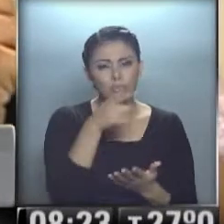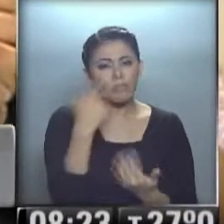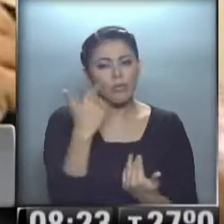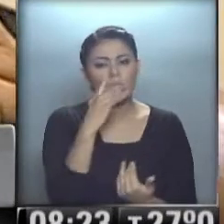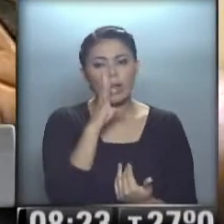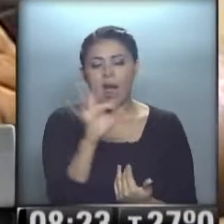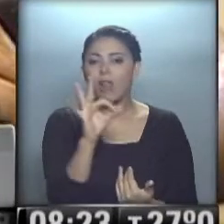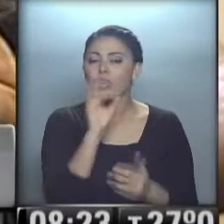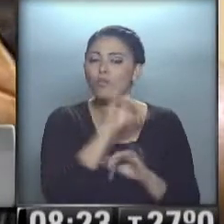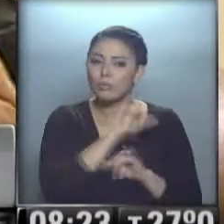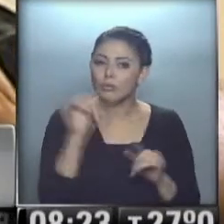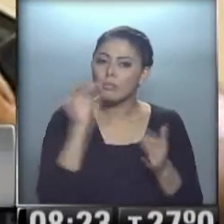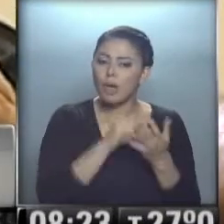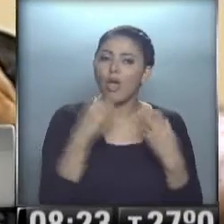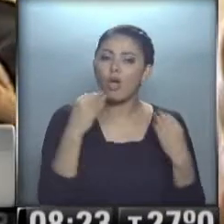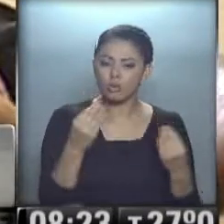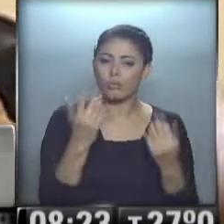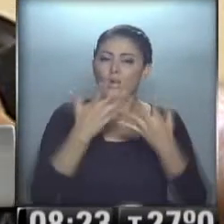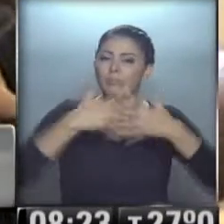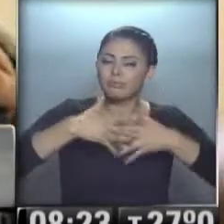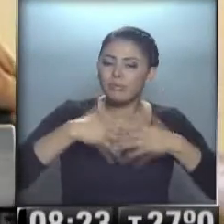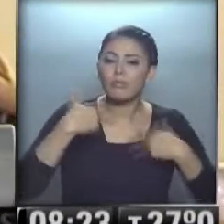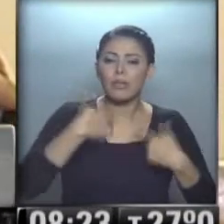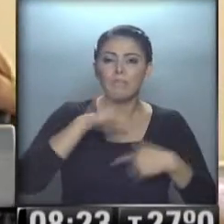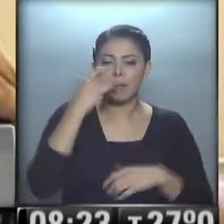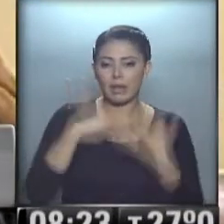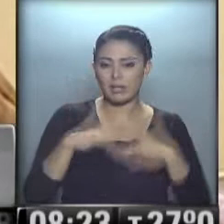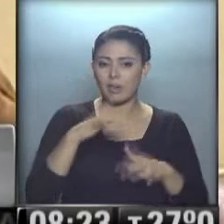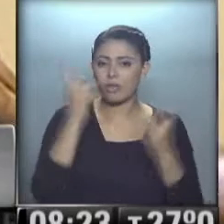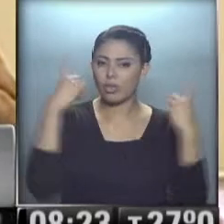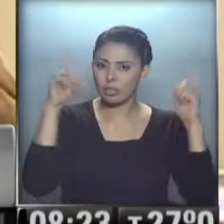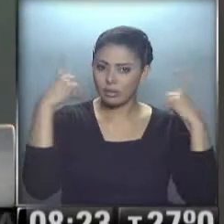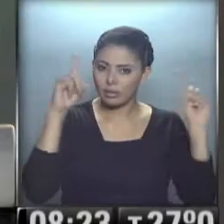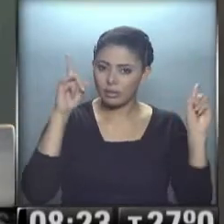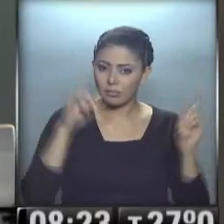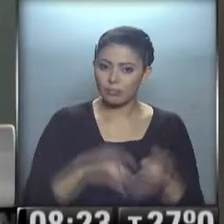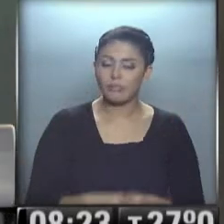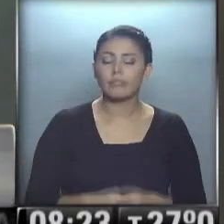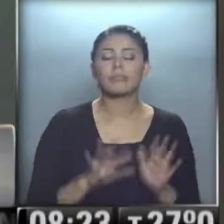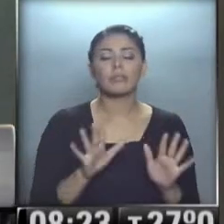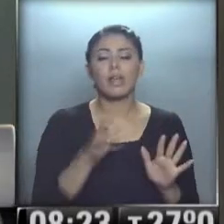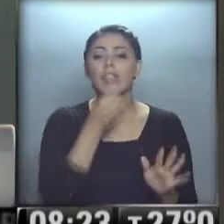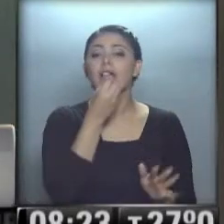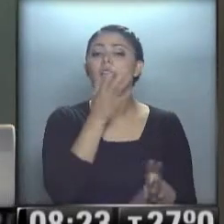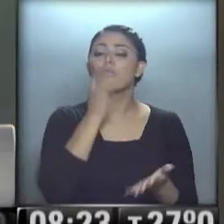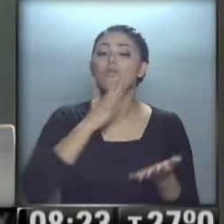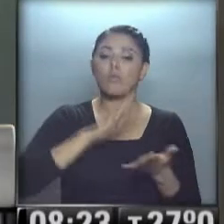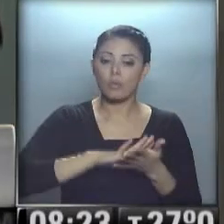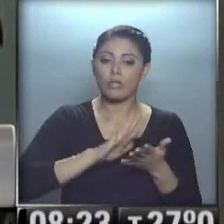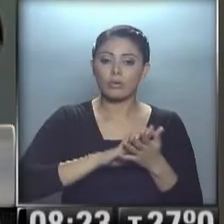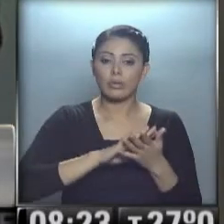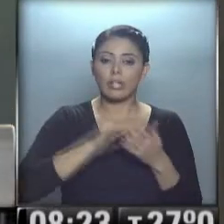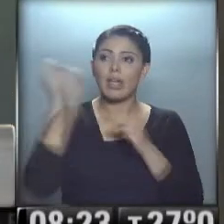alguna precisión de qué mecanismos se están articulando para agilizar este trámite. Mire, las declaraciones juradas anticipadas de